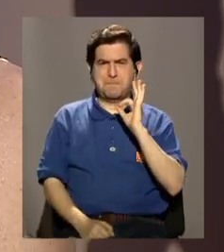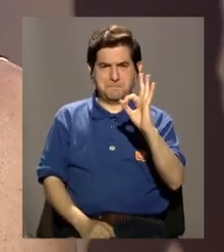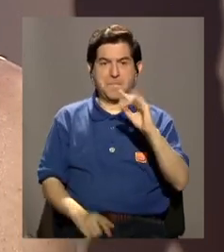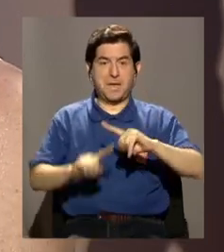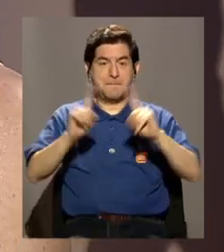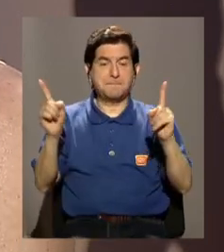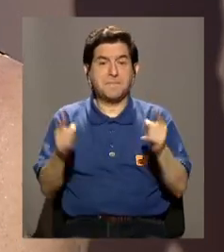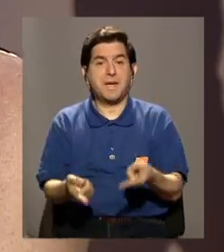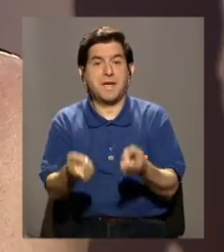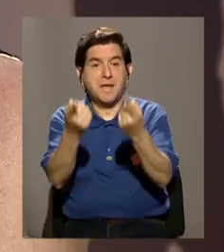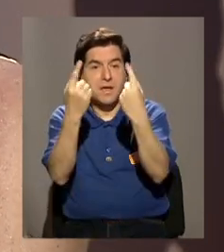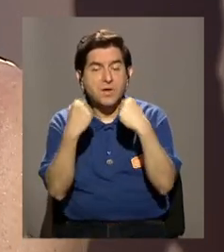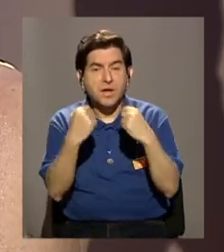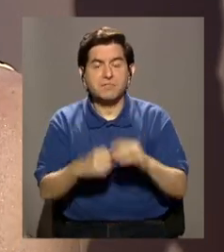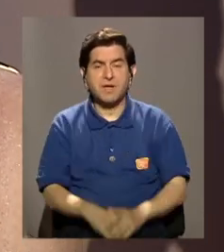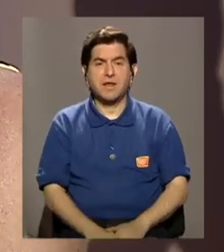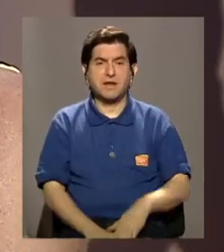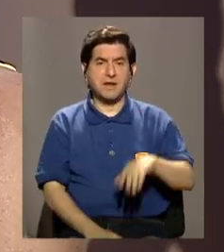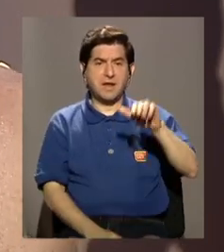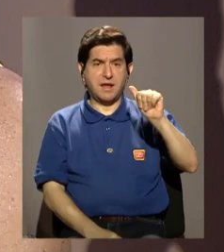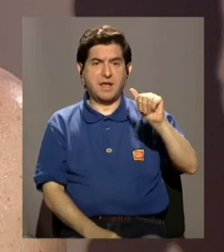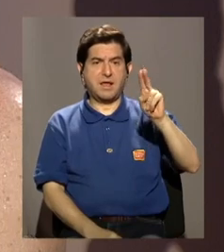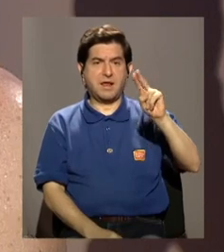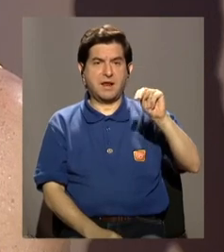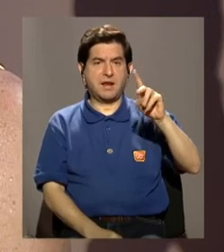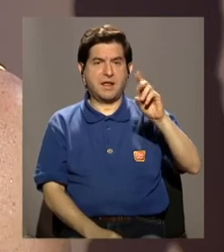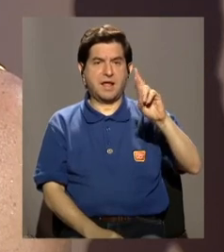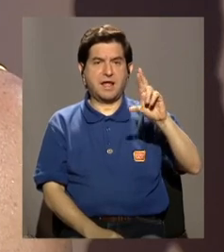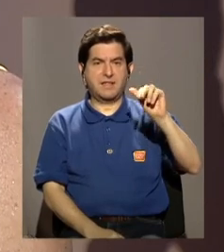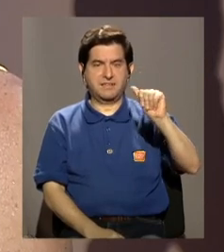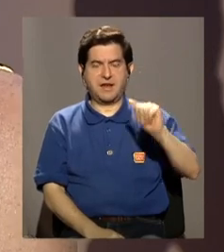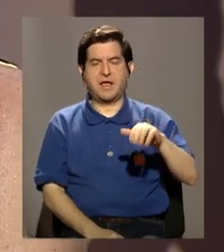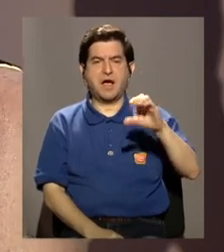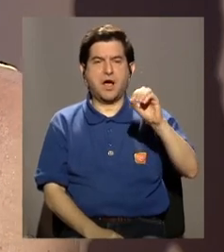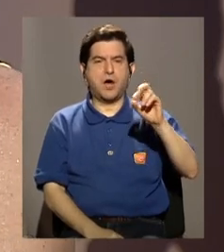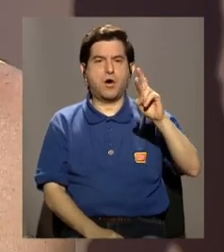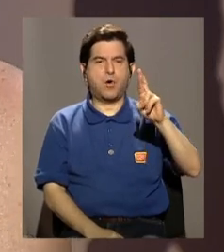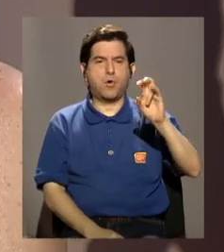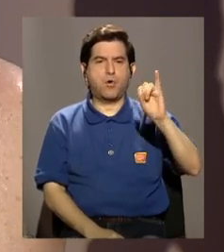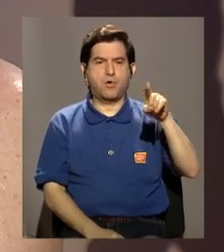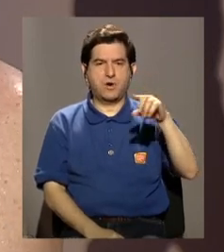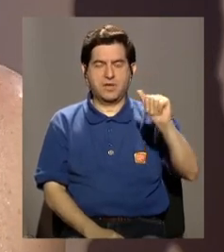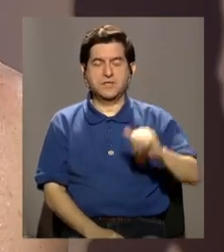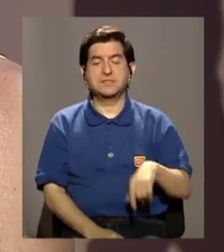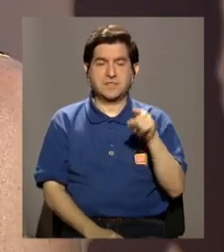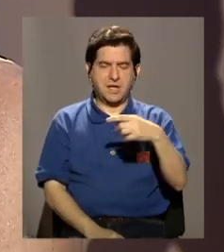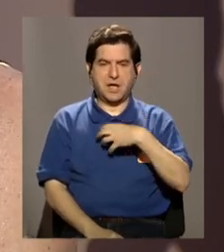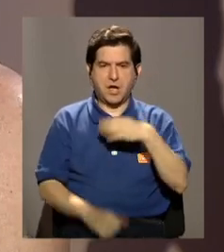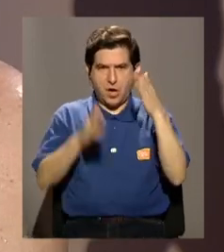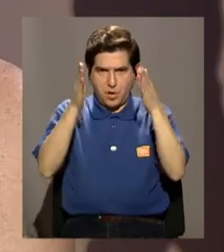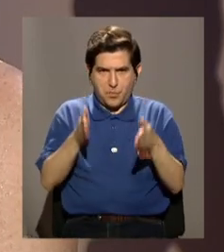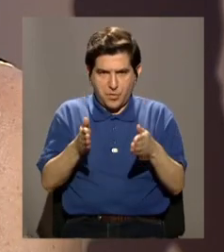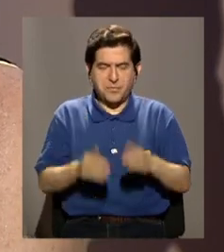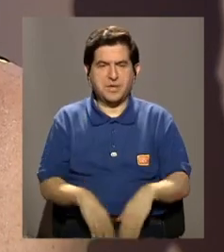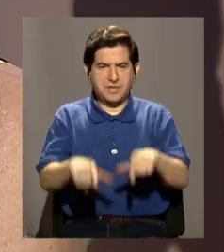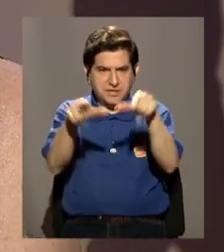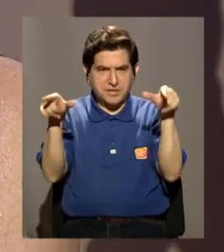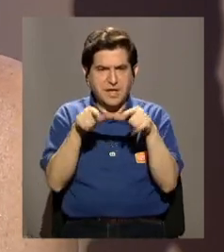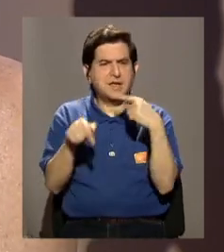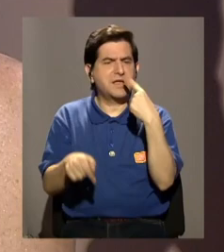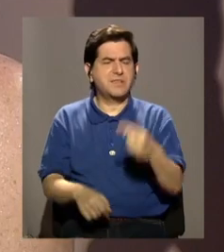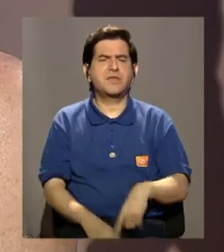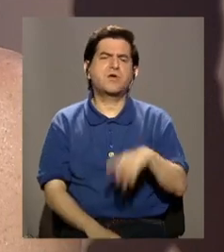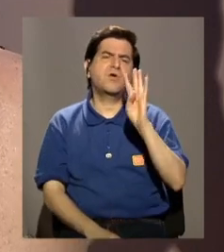llegamos aquí andreas misma me propuso andrea orissa que además es una de las dueñas del teatro me dijo y si es a cuatro